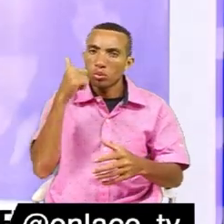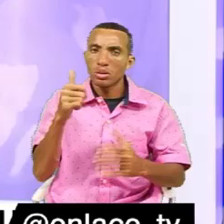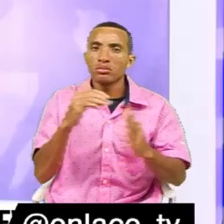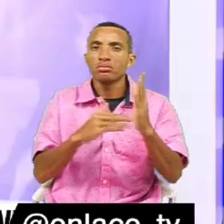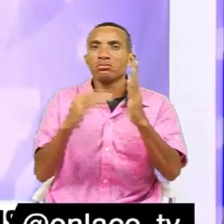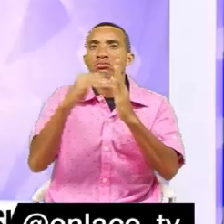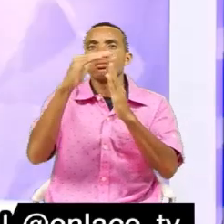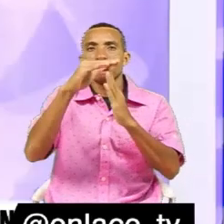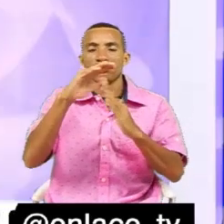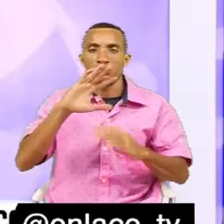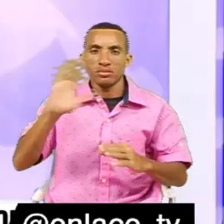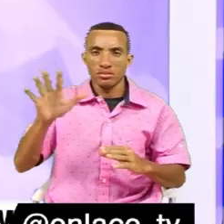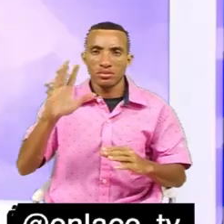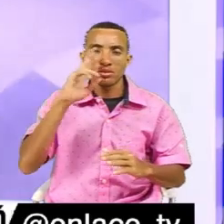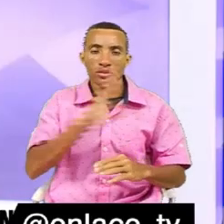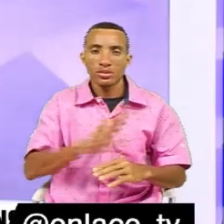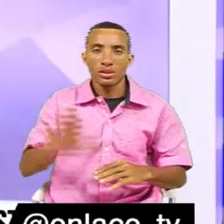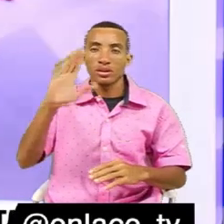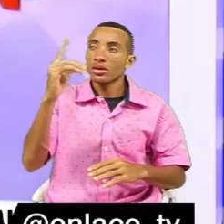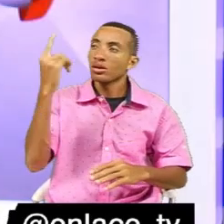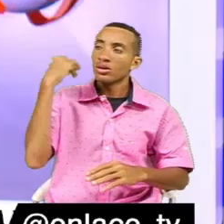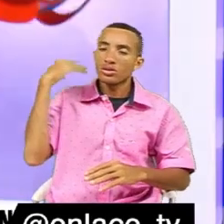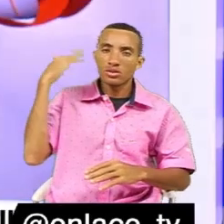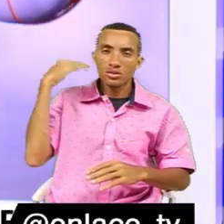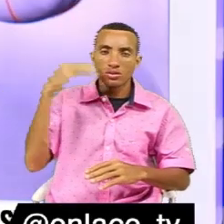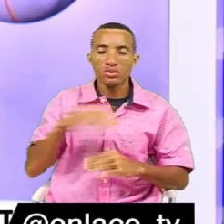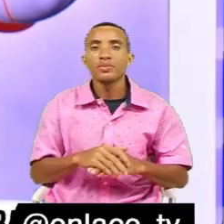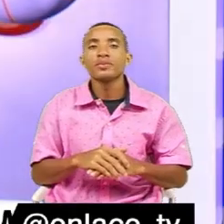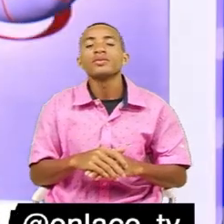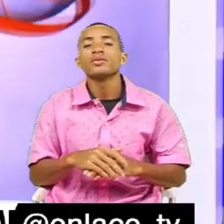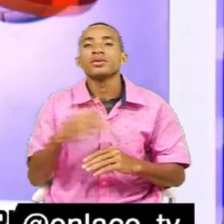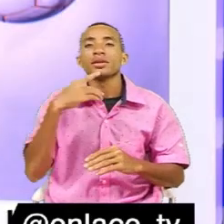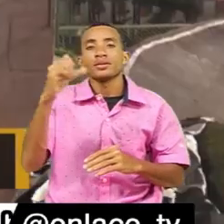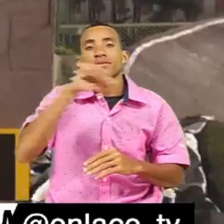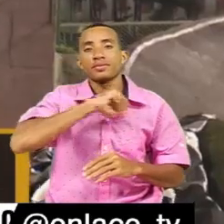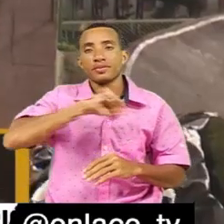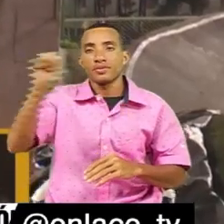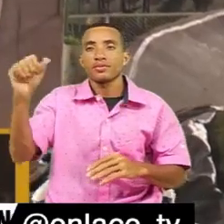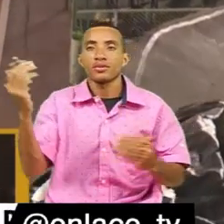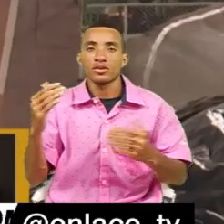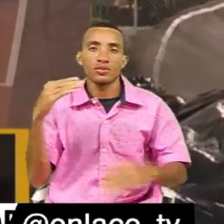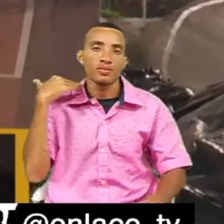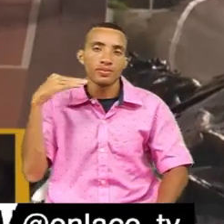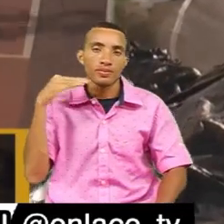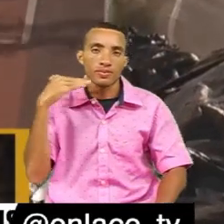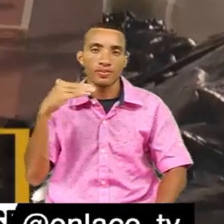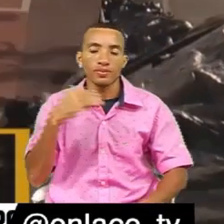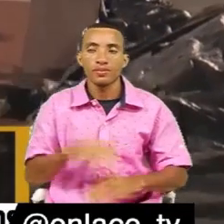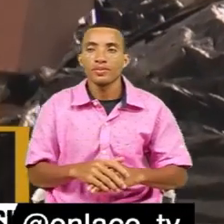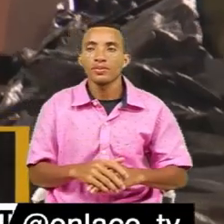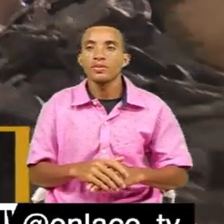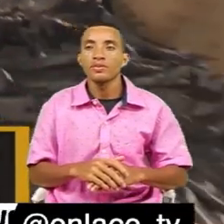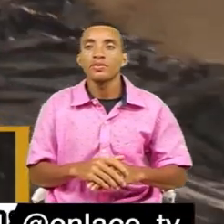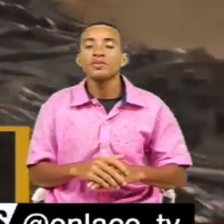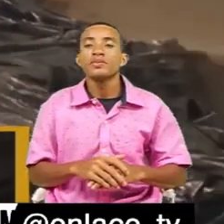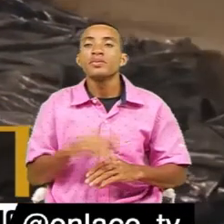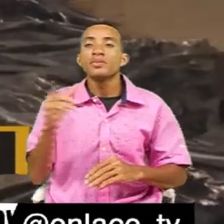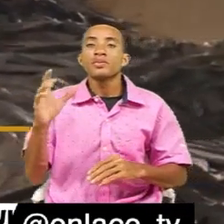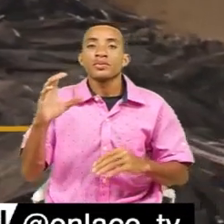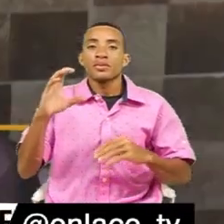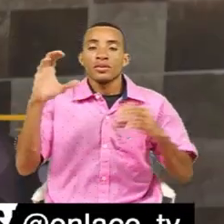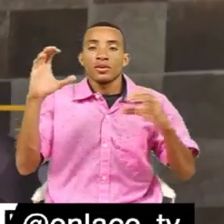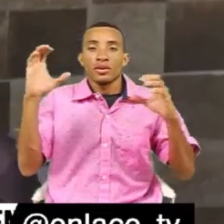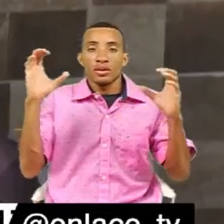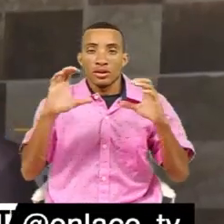de semana anterior en la válida corrida en Timbío, Cauca. Luego de 3 años practicando el BMX,